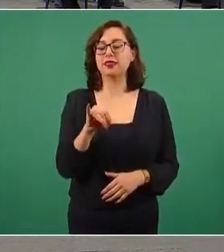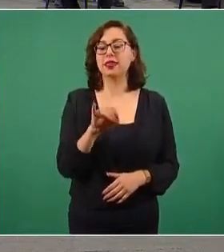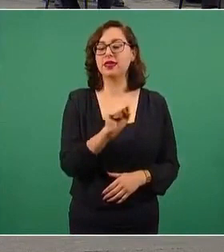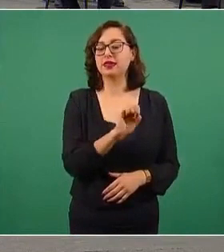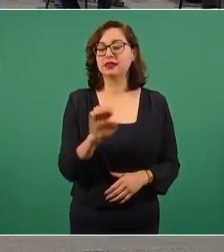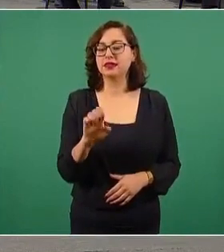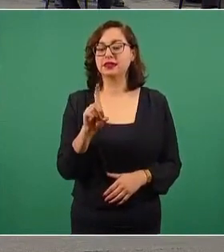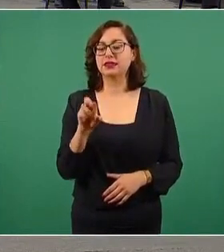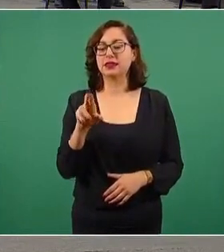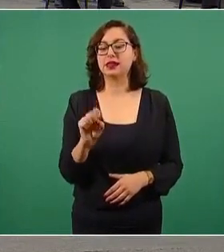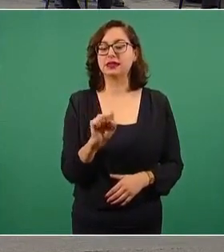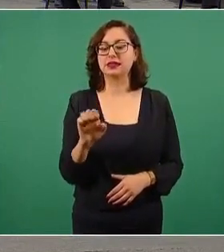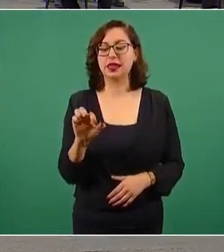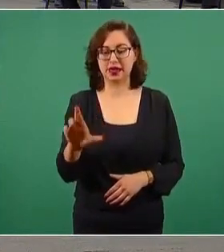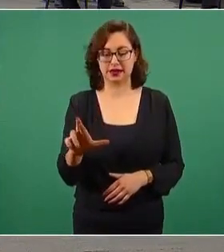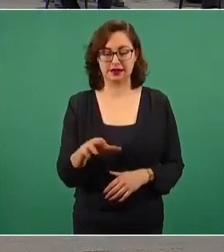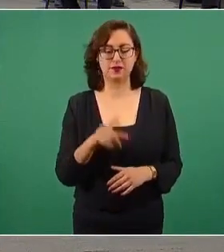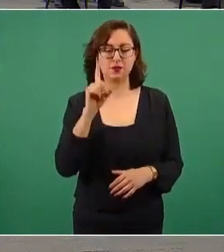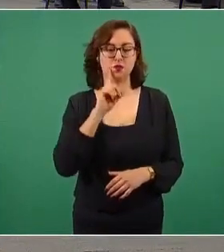Que